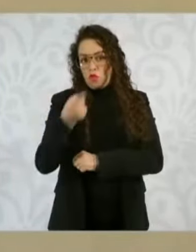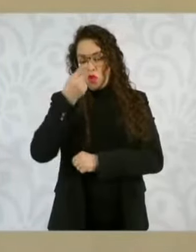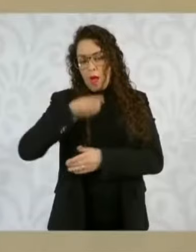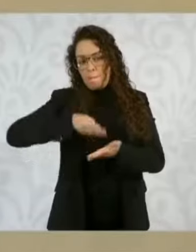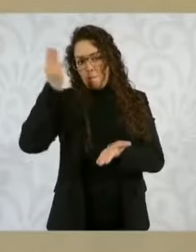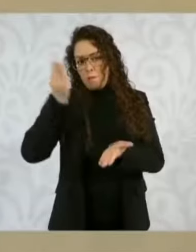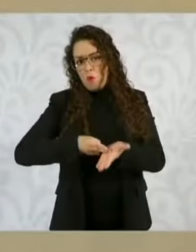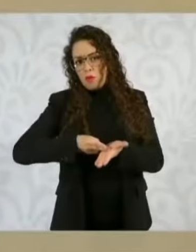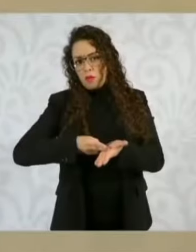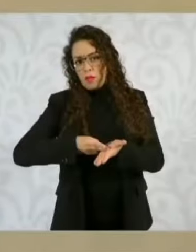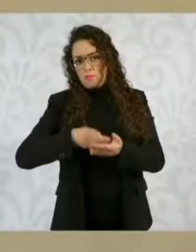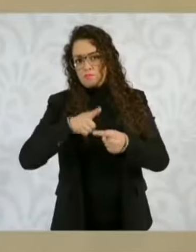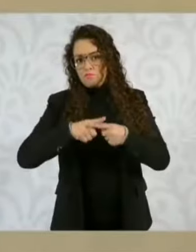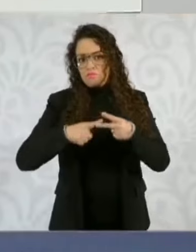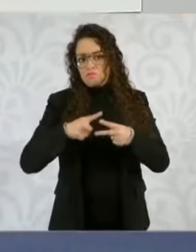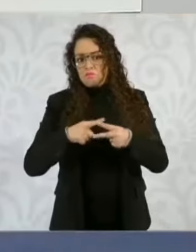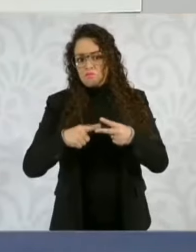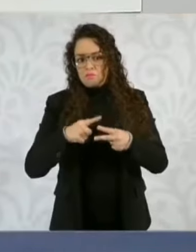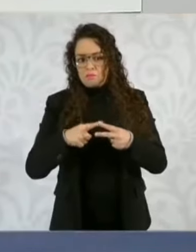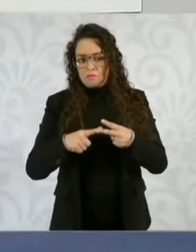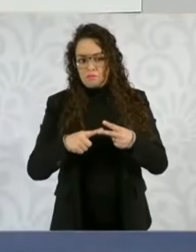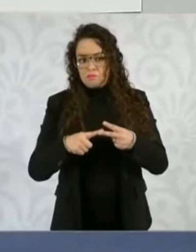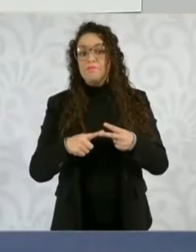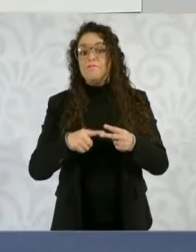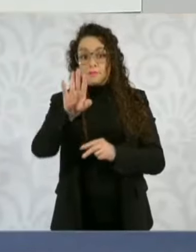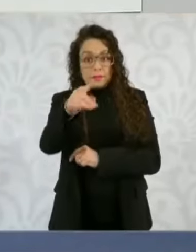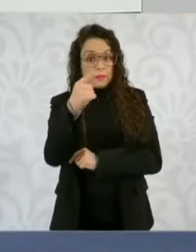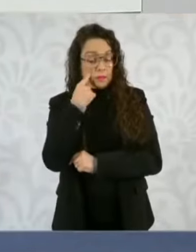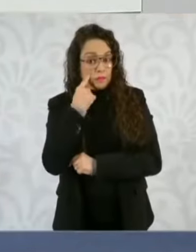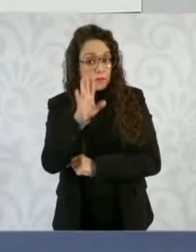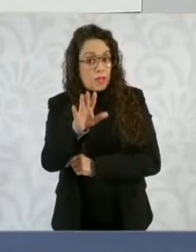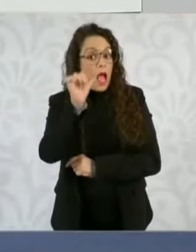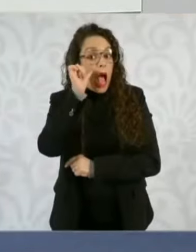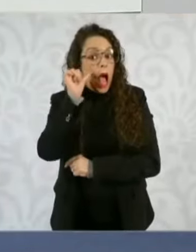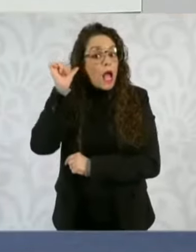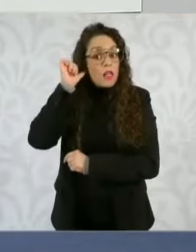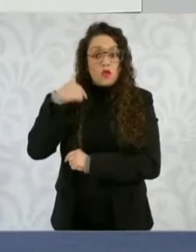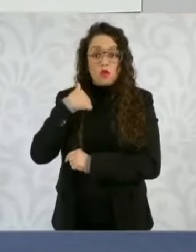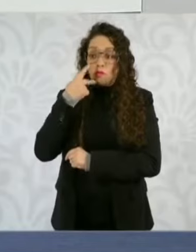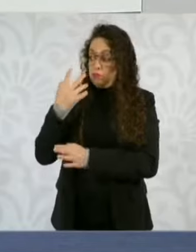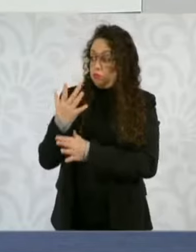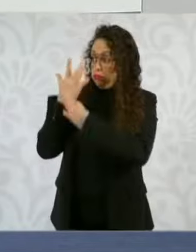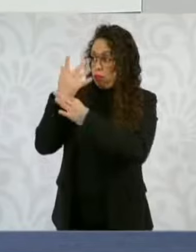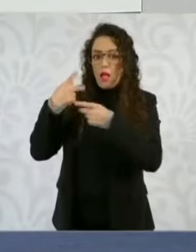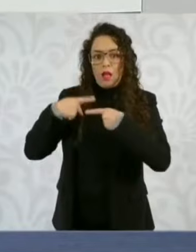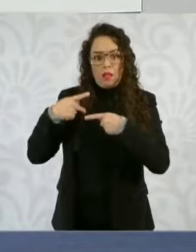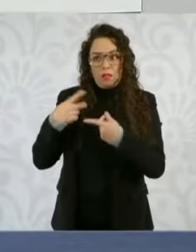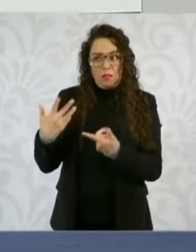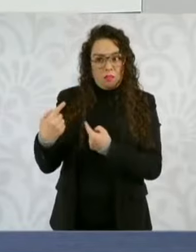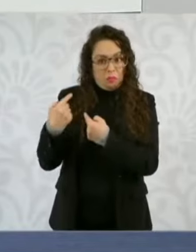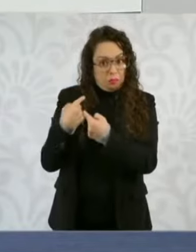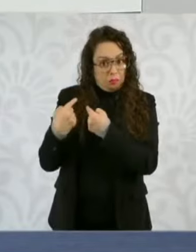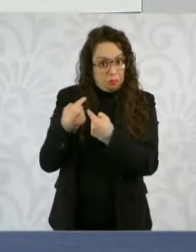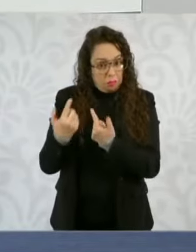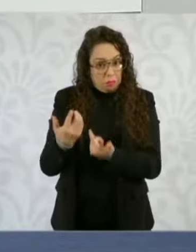Y vale la pena, porque yo ayer dije y recibí críticas de